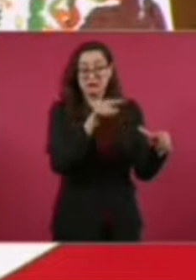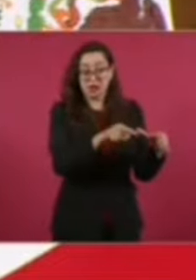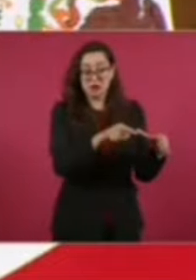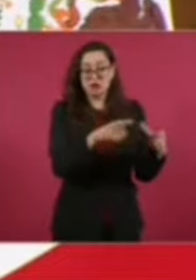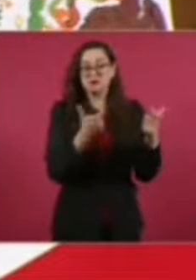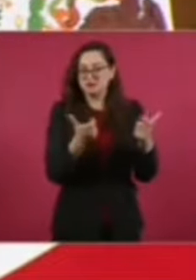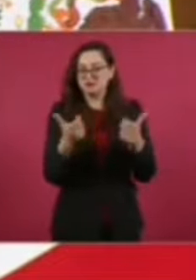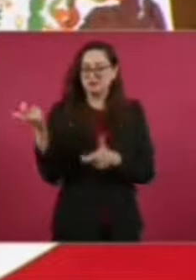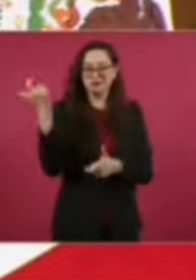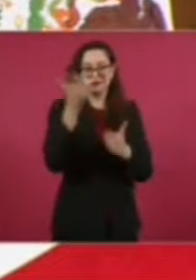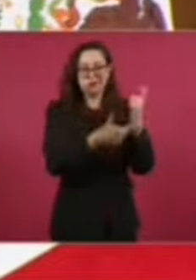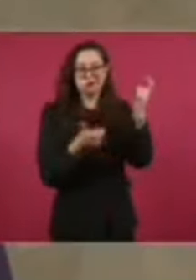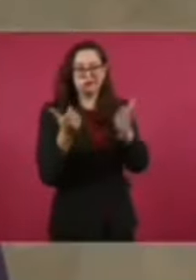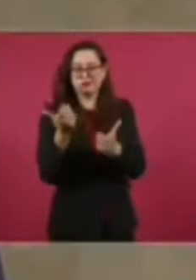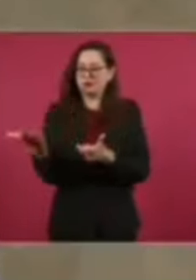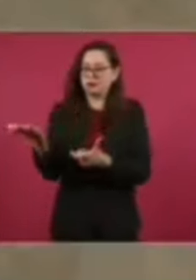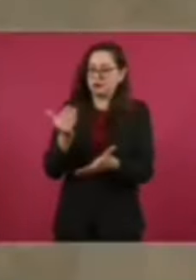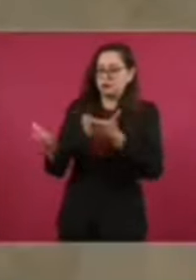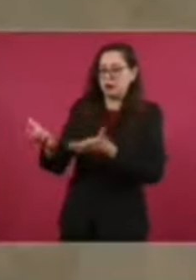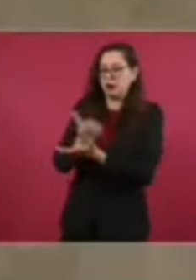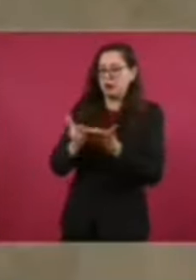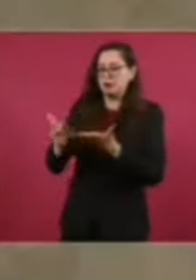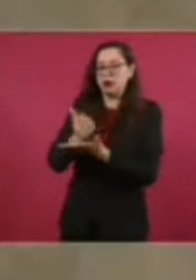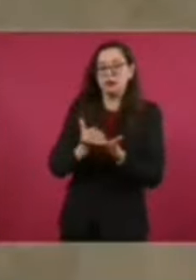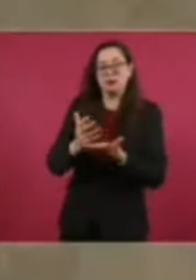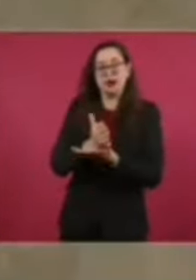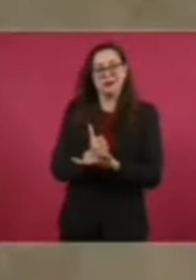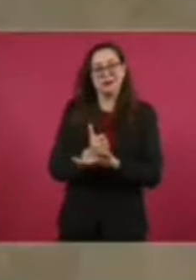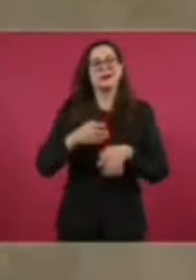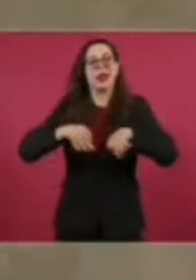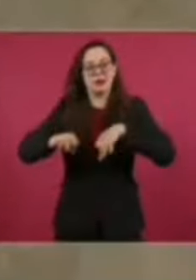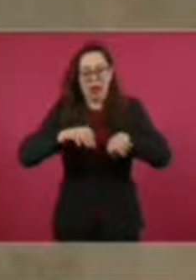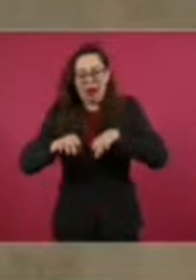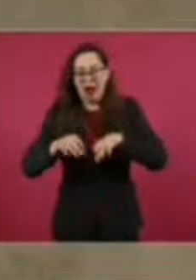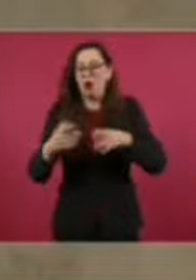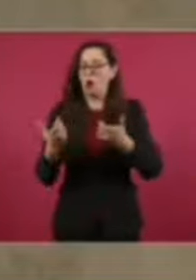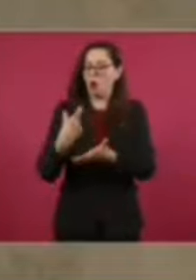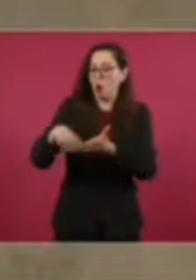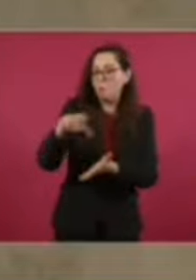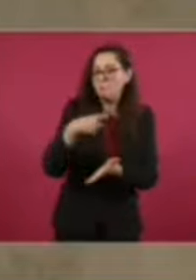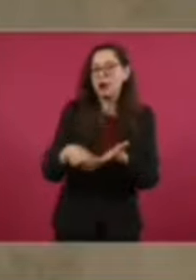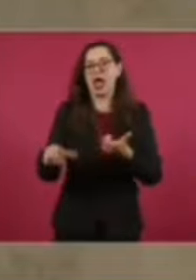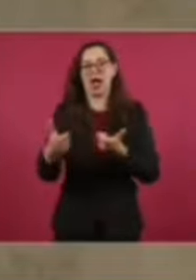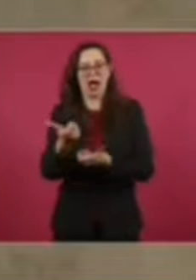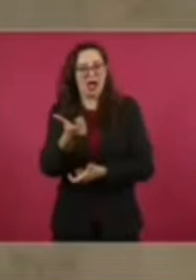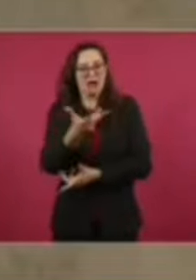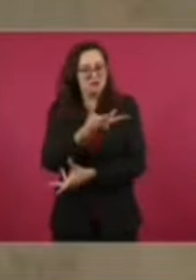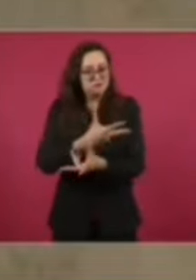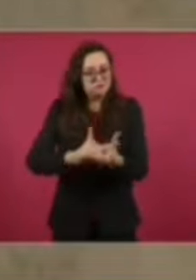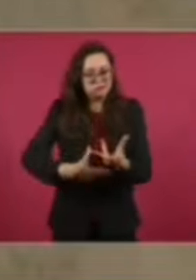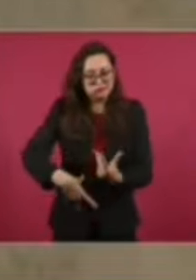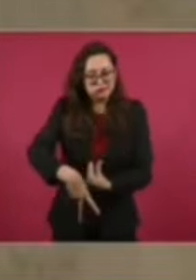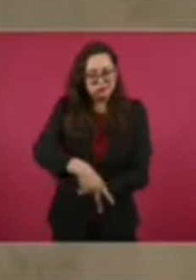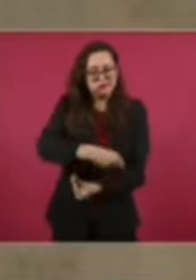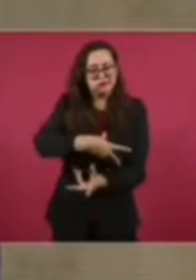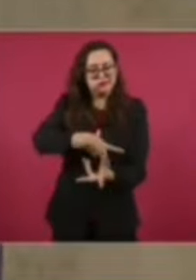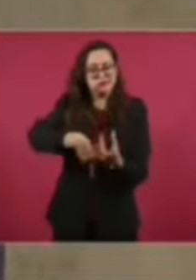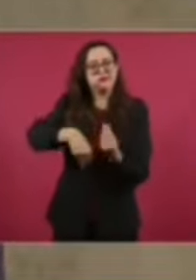hay crecimiento económico, capacidad de consumo, empleos, mejores salarios, y esto llega